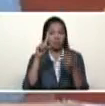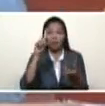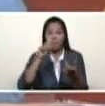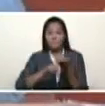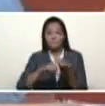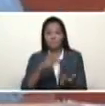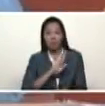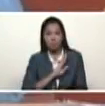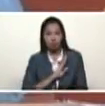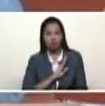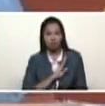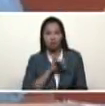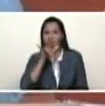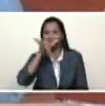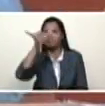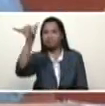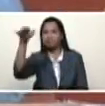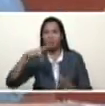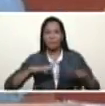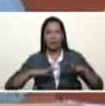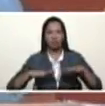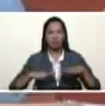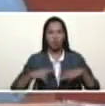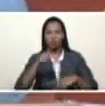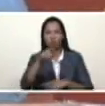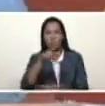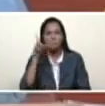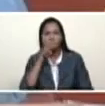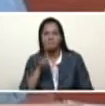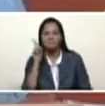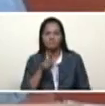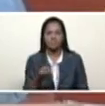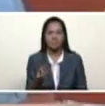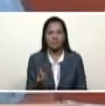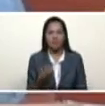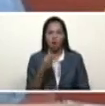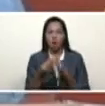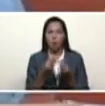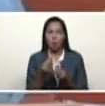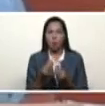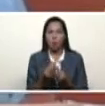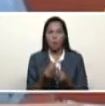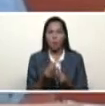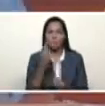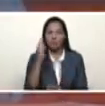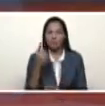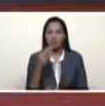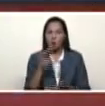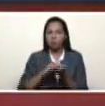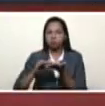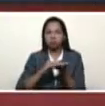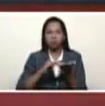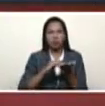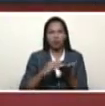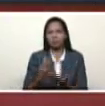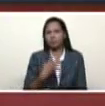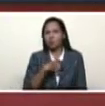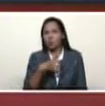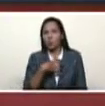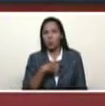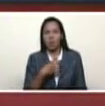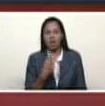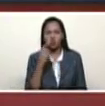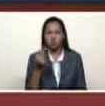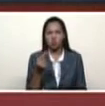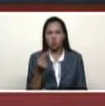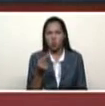Cana. Farsante, mentiroso. No pretendo que rectifique porque jamás rectificará. Tú eres una cloaca